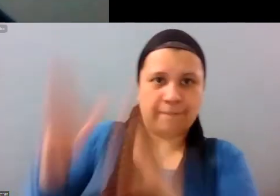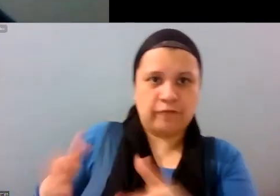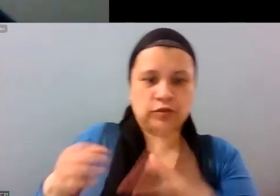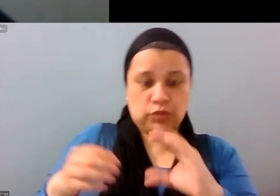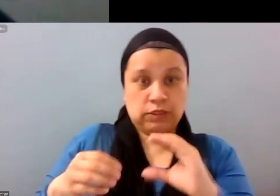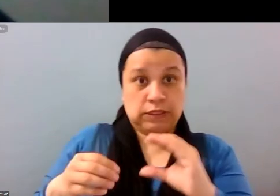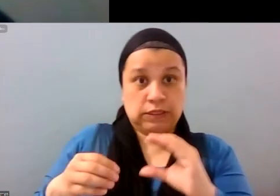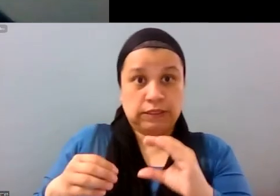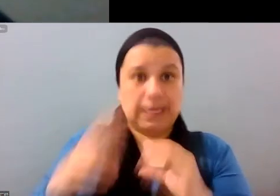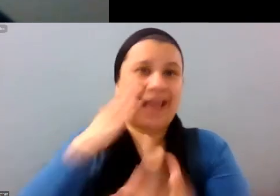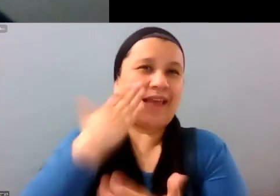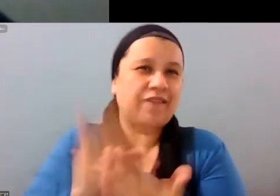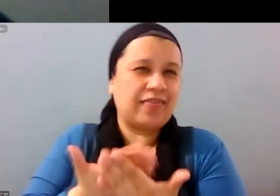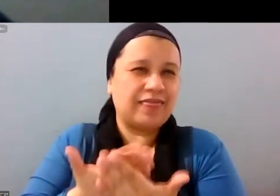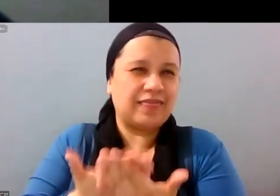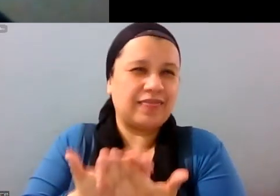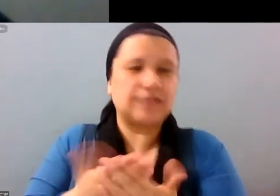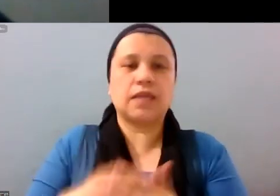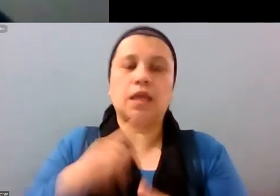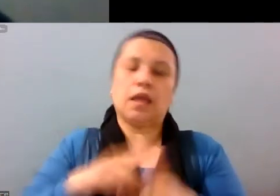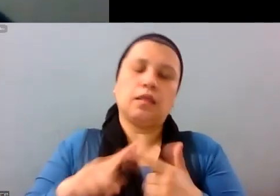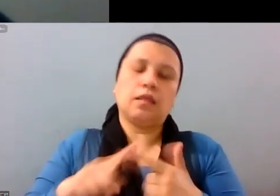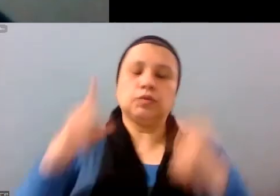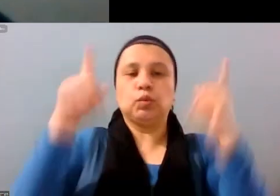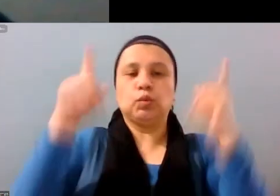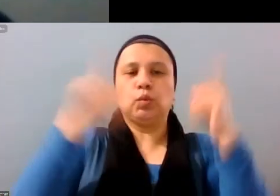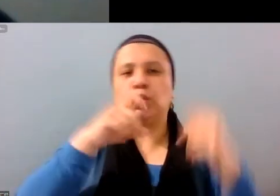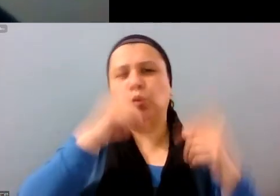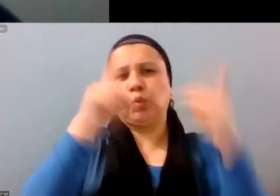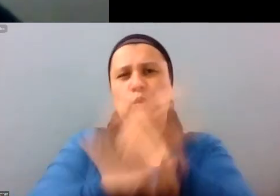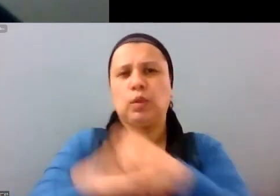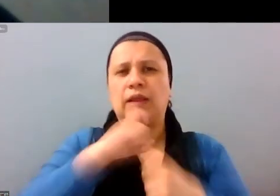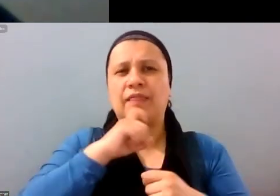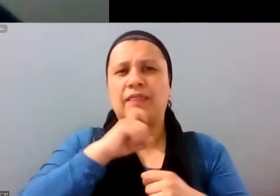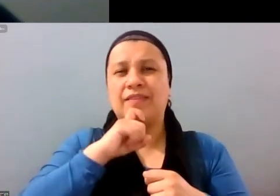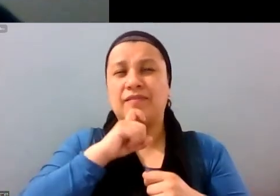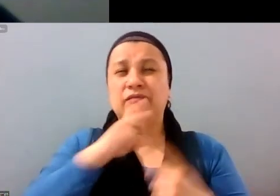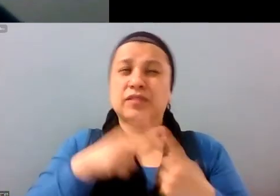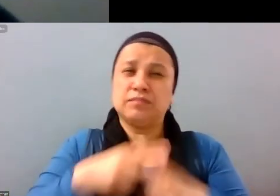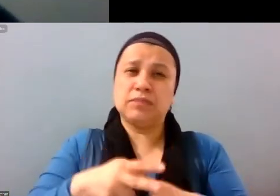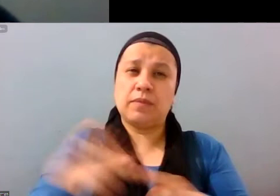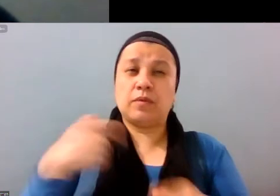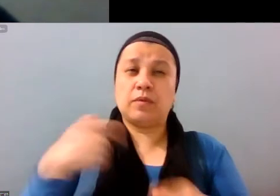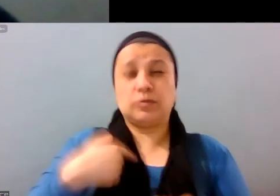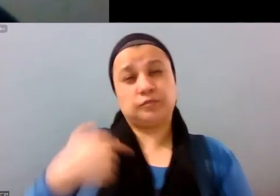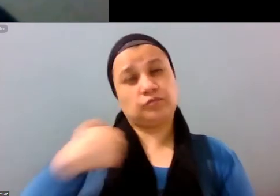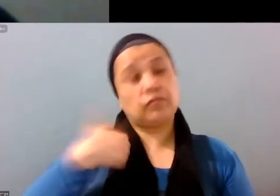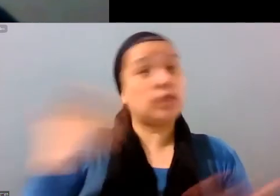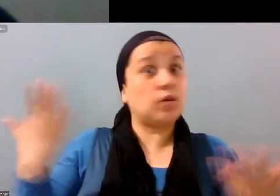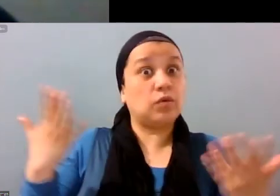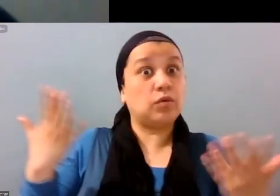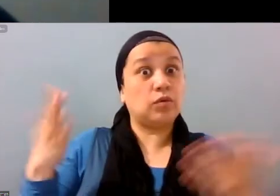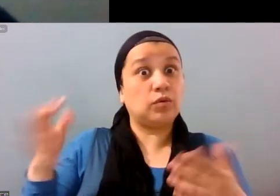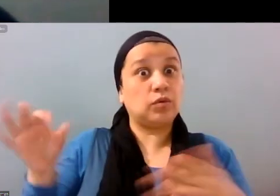bastante difícil al principio sin embargo creo que lo que a mí me funcionó fue que